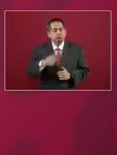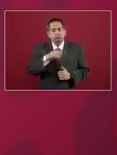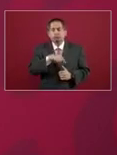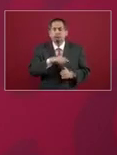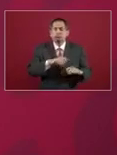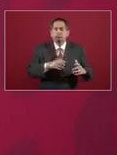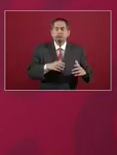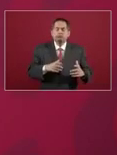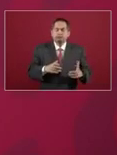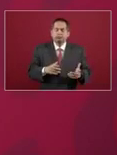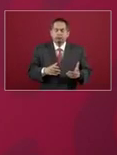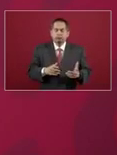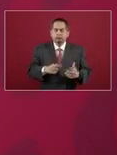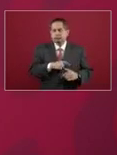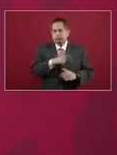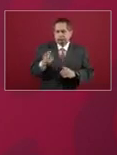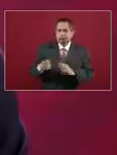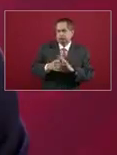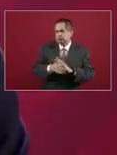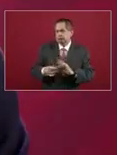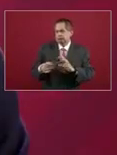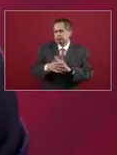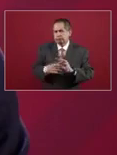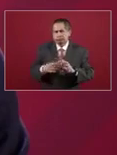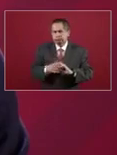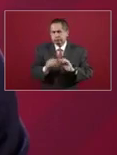a explicar.